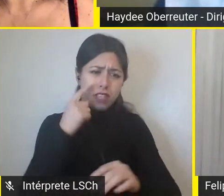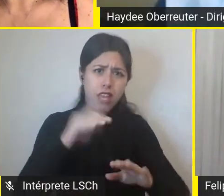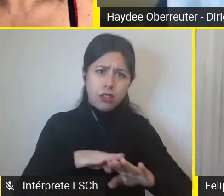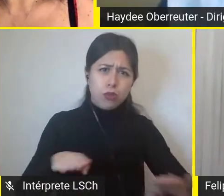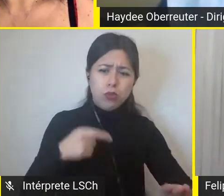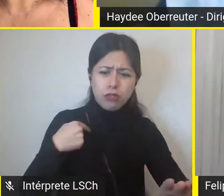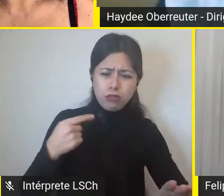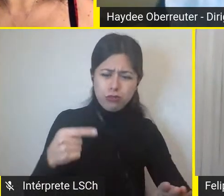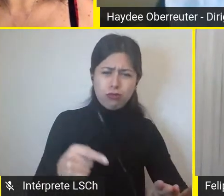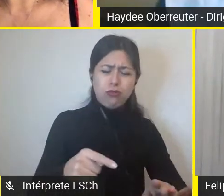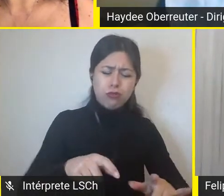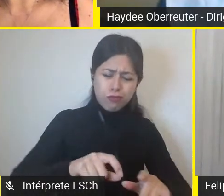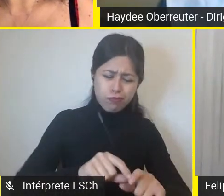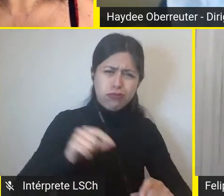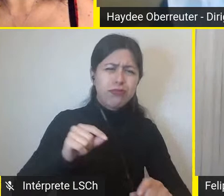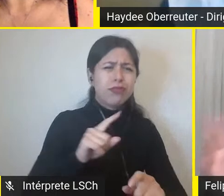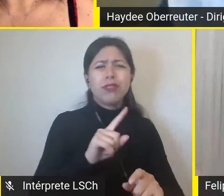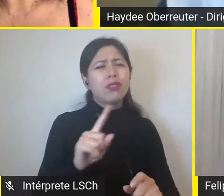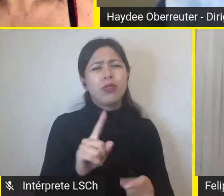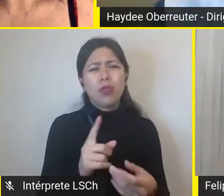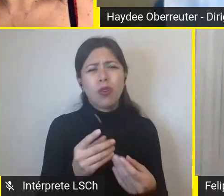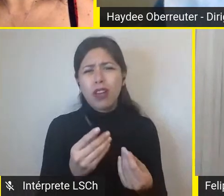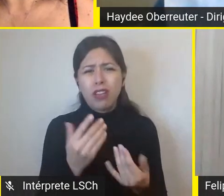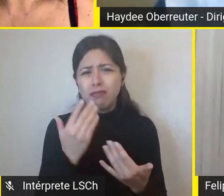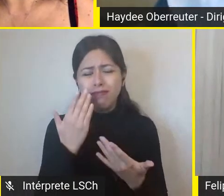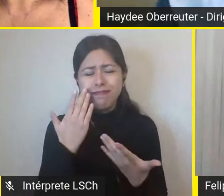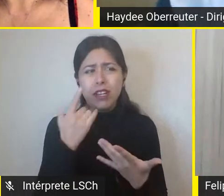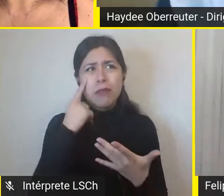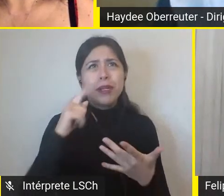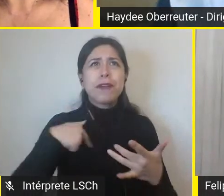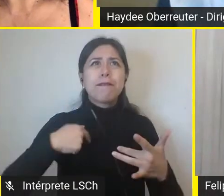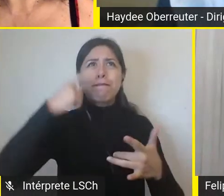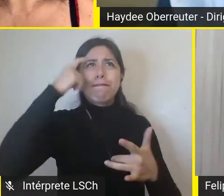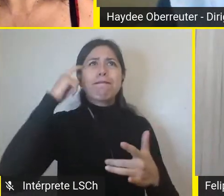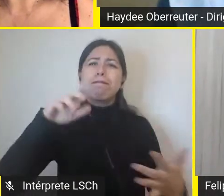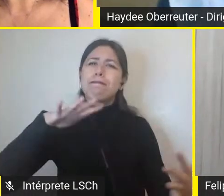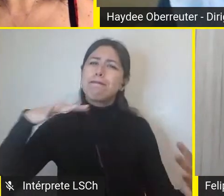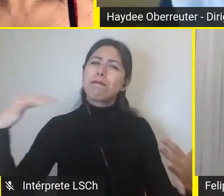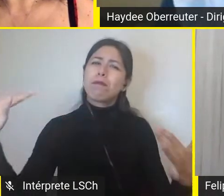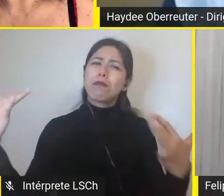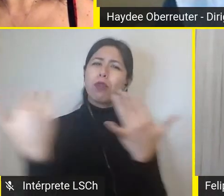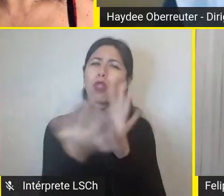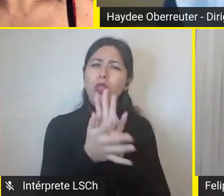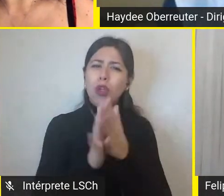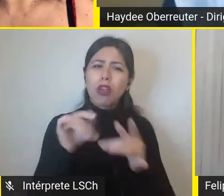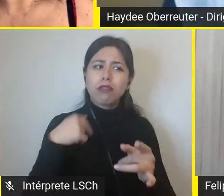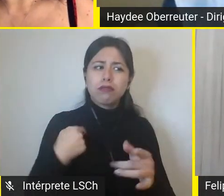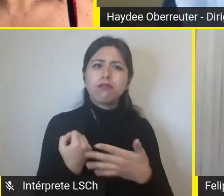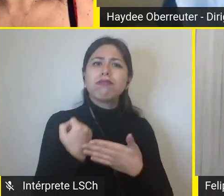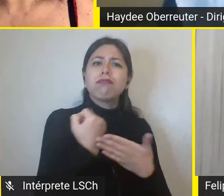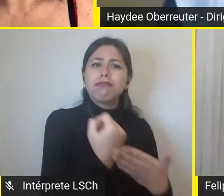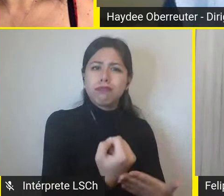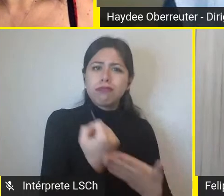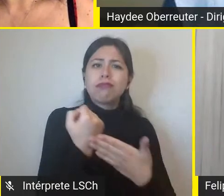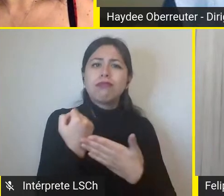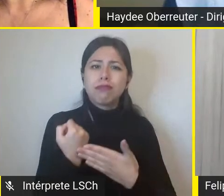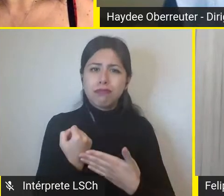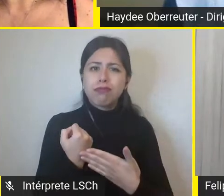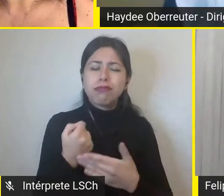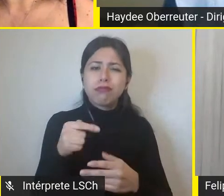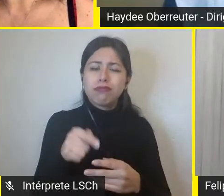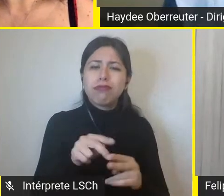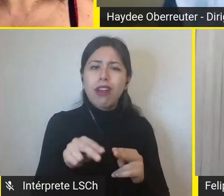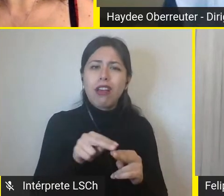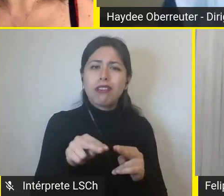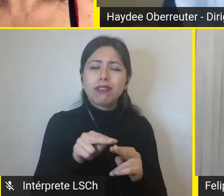no es muy grato estar haciendo eso, pero creo que dentro de toda esa atmósfera estábamos colaborando y se estaban generando gestos